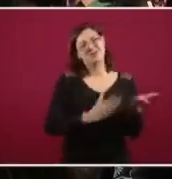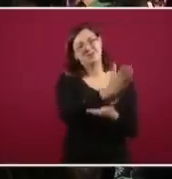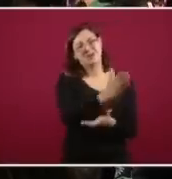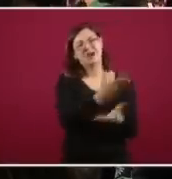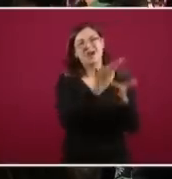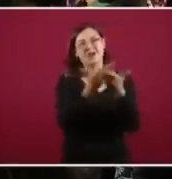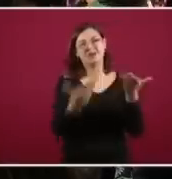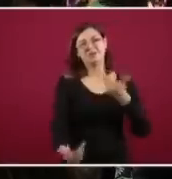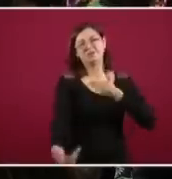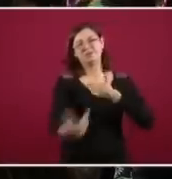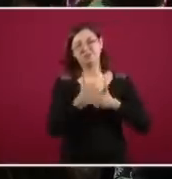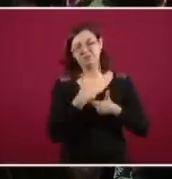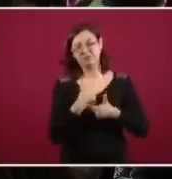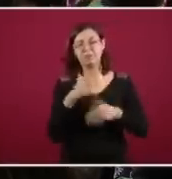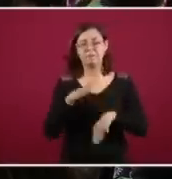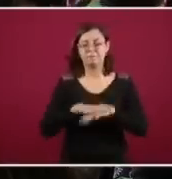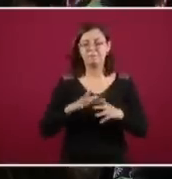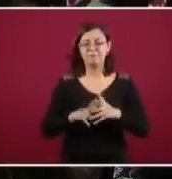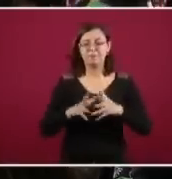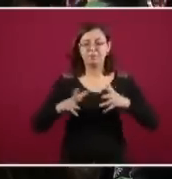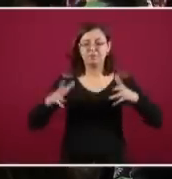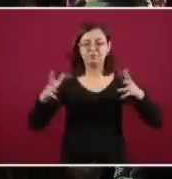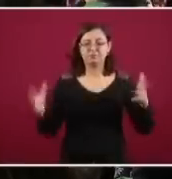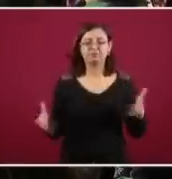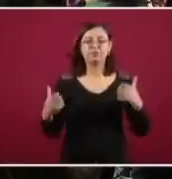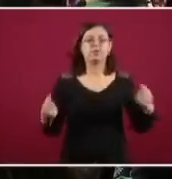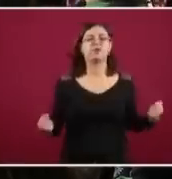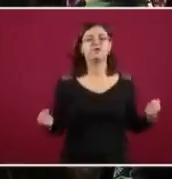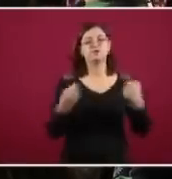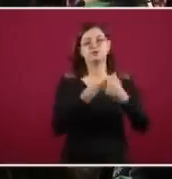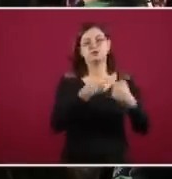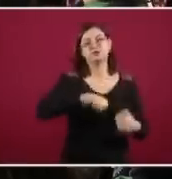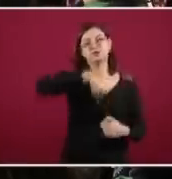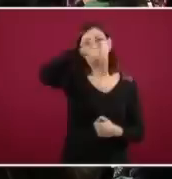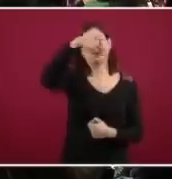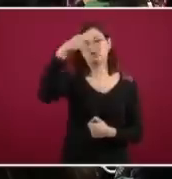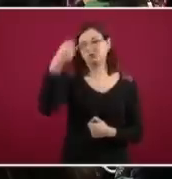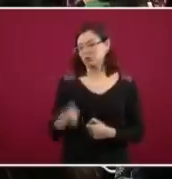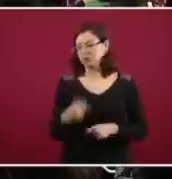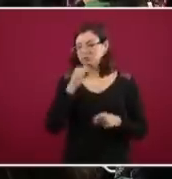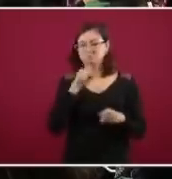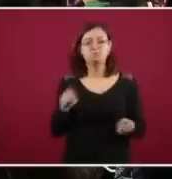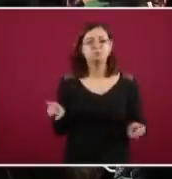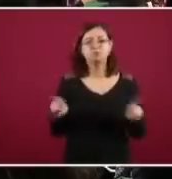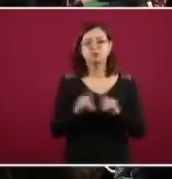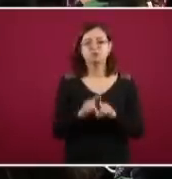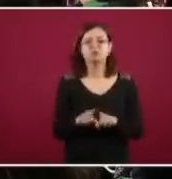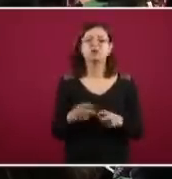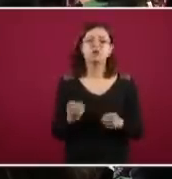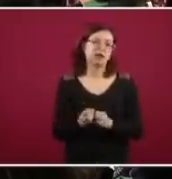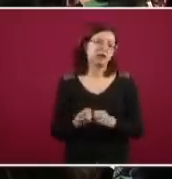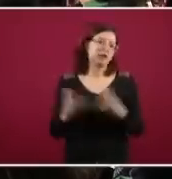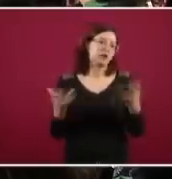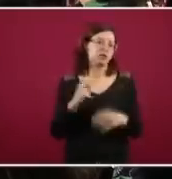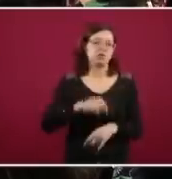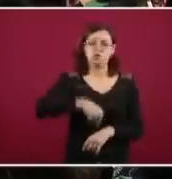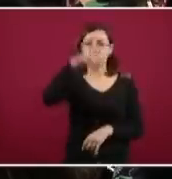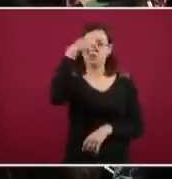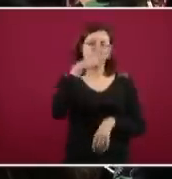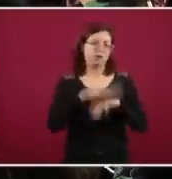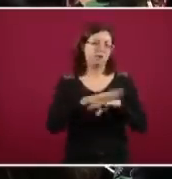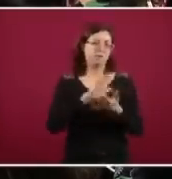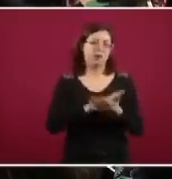es más numeroso, y tanto en la frontera norte como en la frontera sur. Desde luego que los números de la frontera norte son por